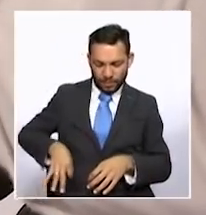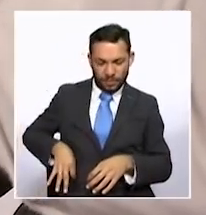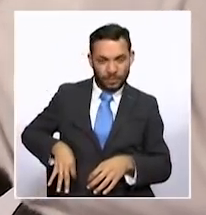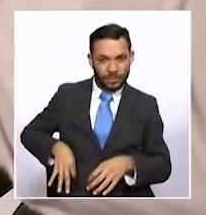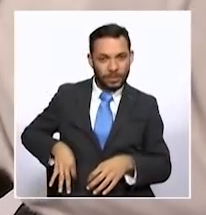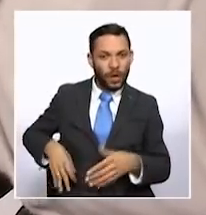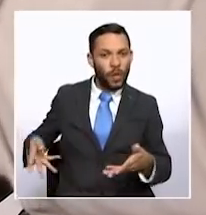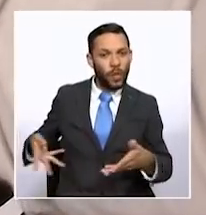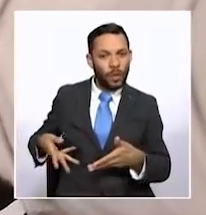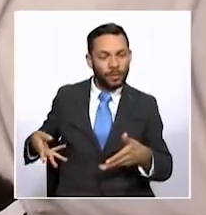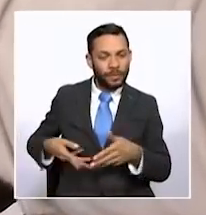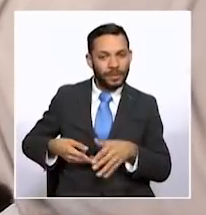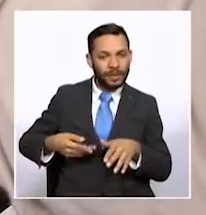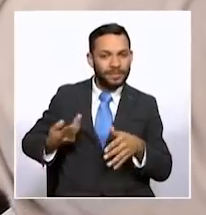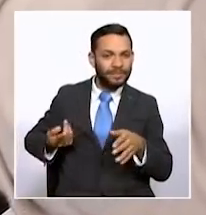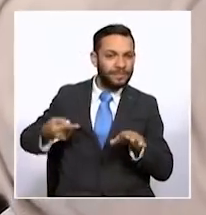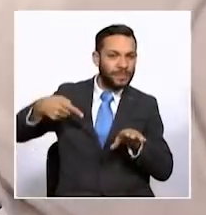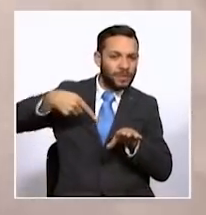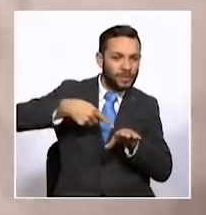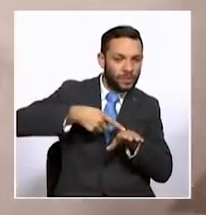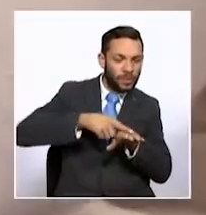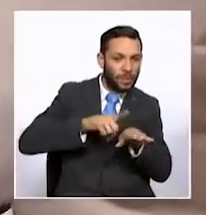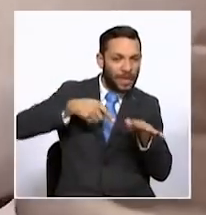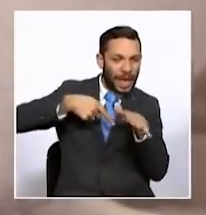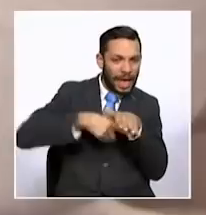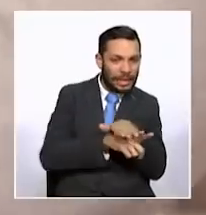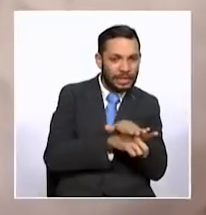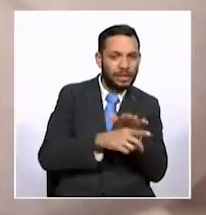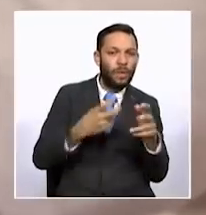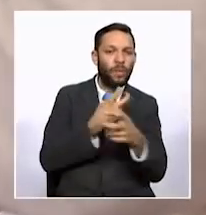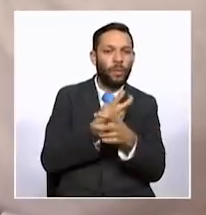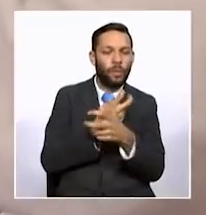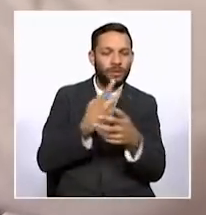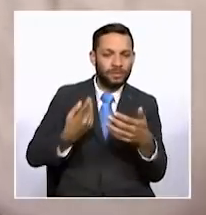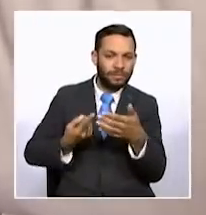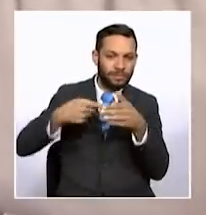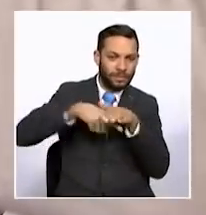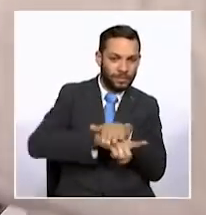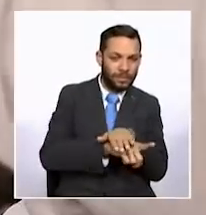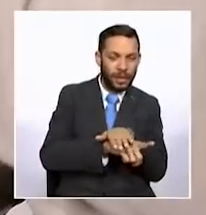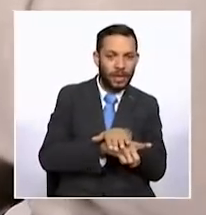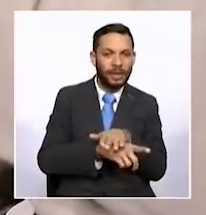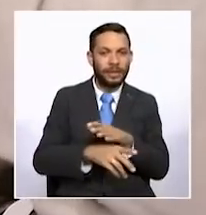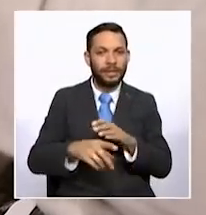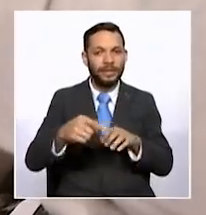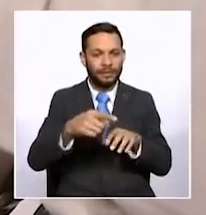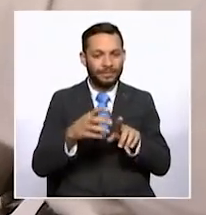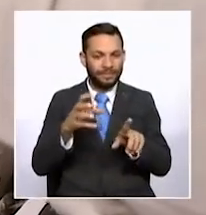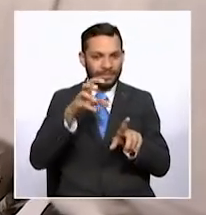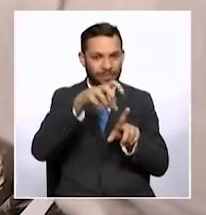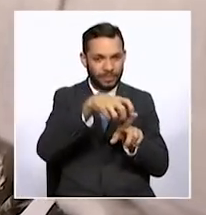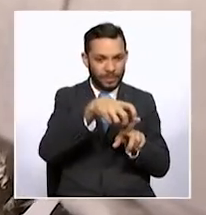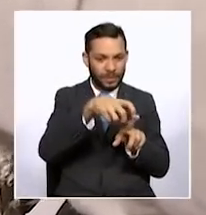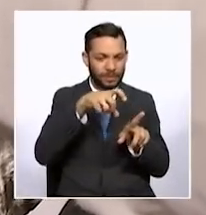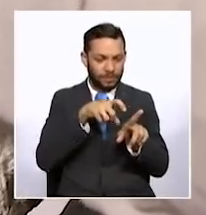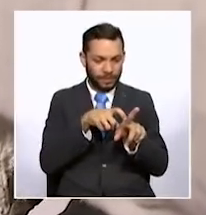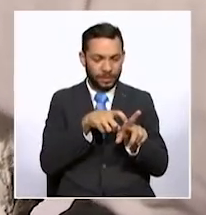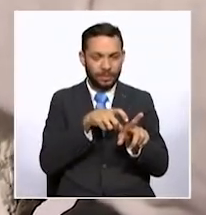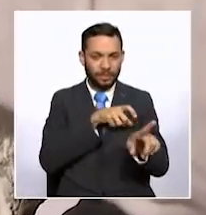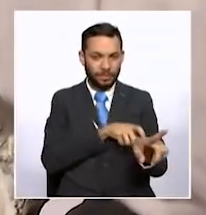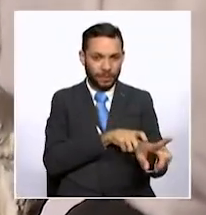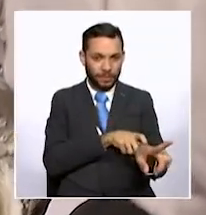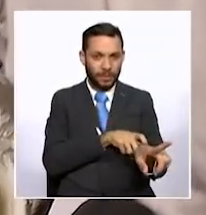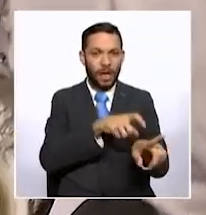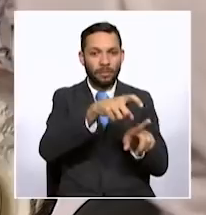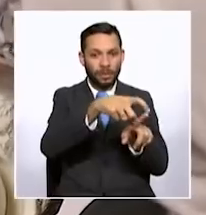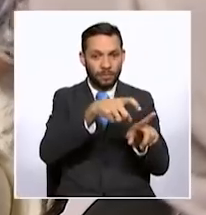viene dentro del hueso, se ingresa por acá, viene dentro del hueso, entonces se quita el cuello y se quita la cabeza. Al quitar el cuello y la cabeza, entonces esto nos queda reemplazando la